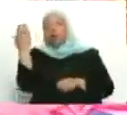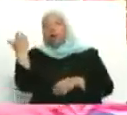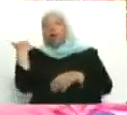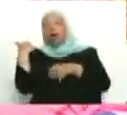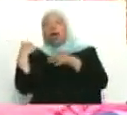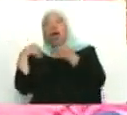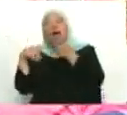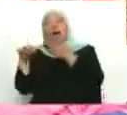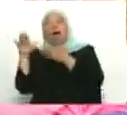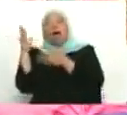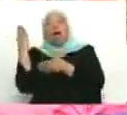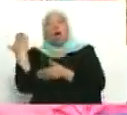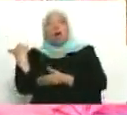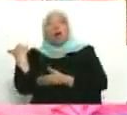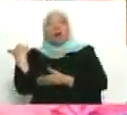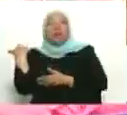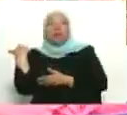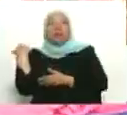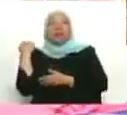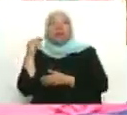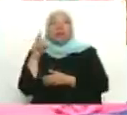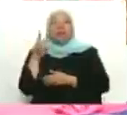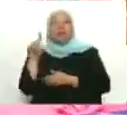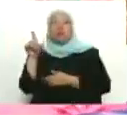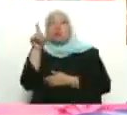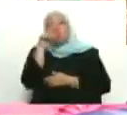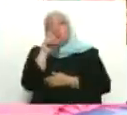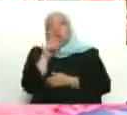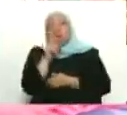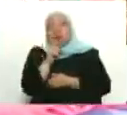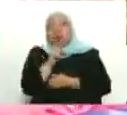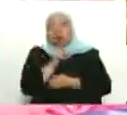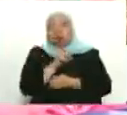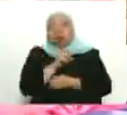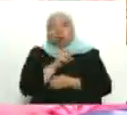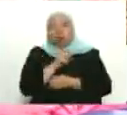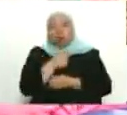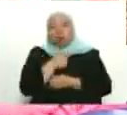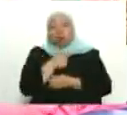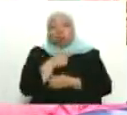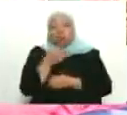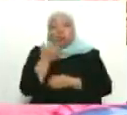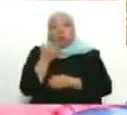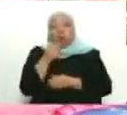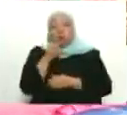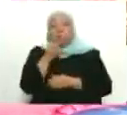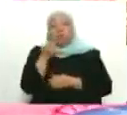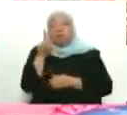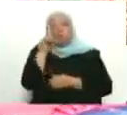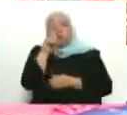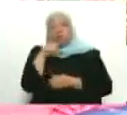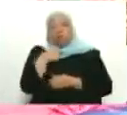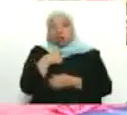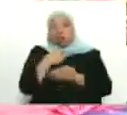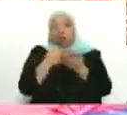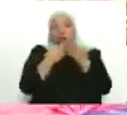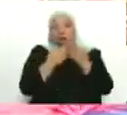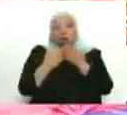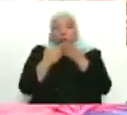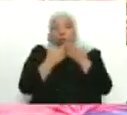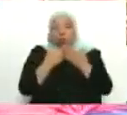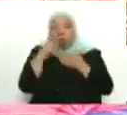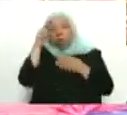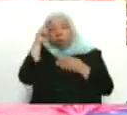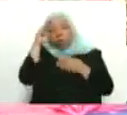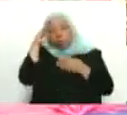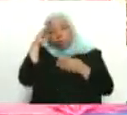tenía 21 años, sería. 21 años en la Academia Militar. 20 años,